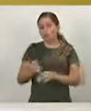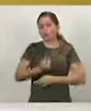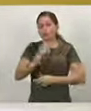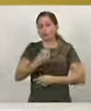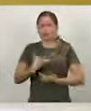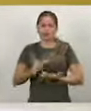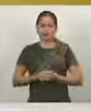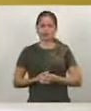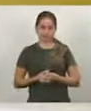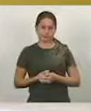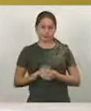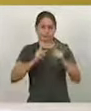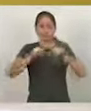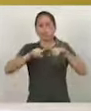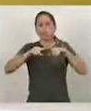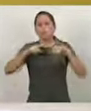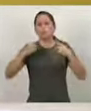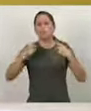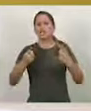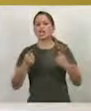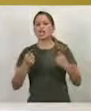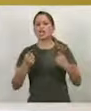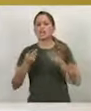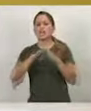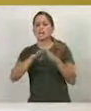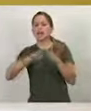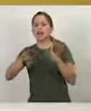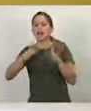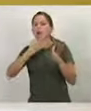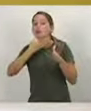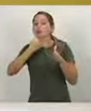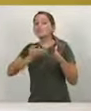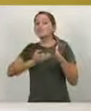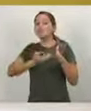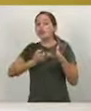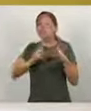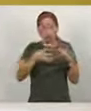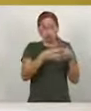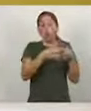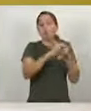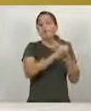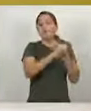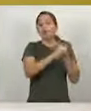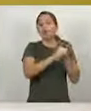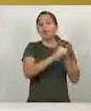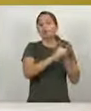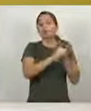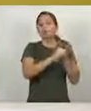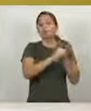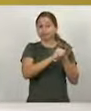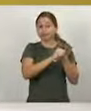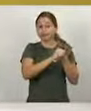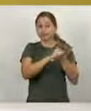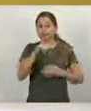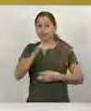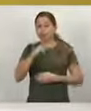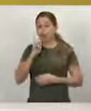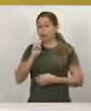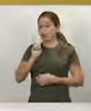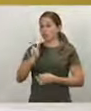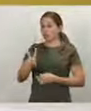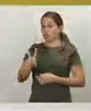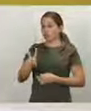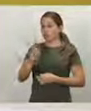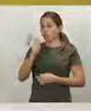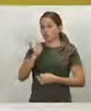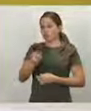lugar, ¿por qué separaron a Fidel del resto de sus compañeros? También observarán y